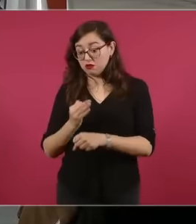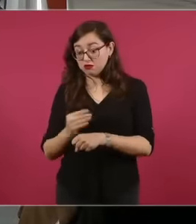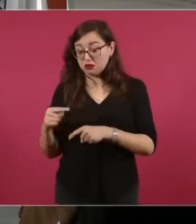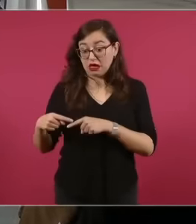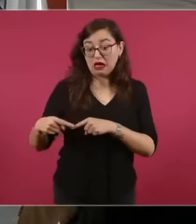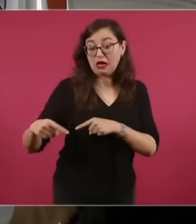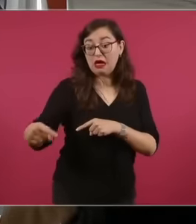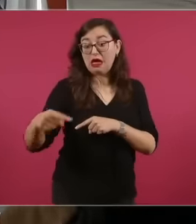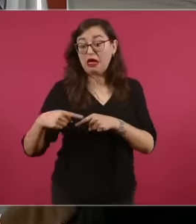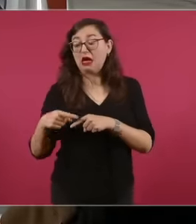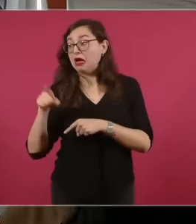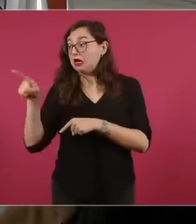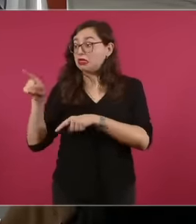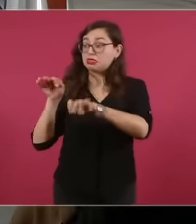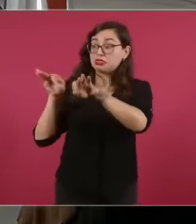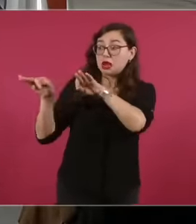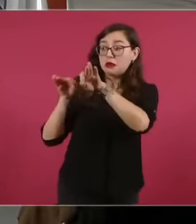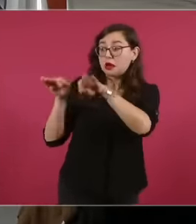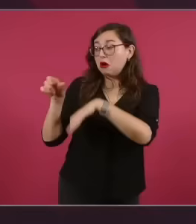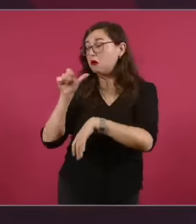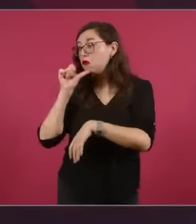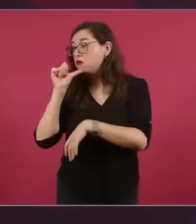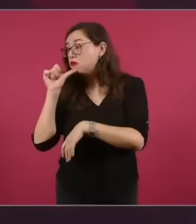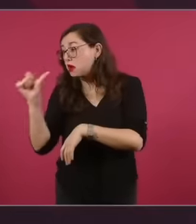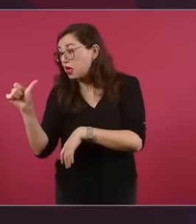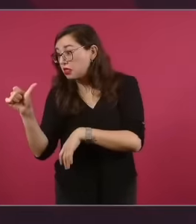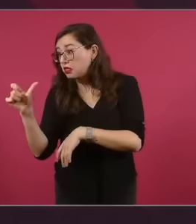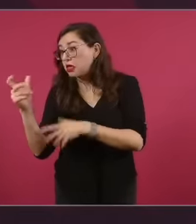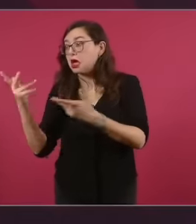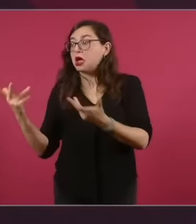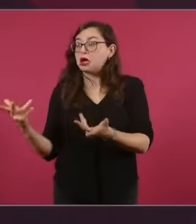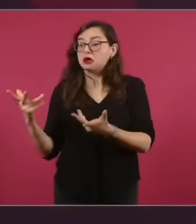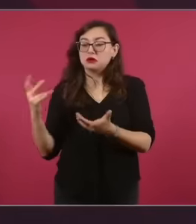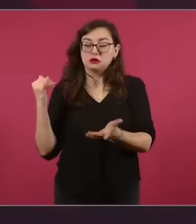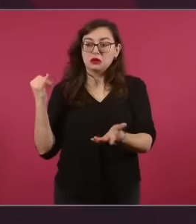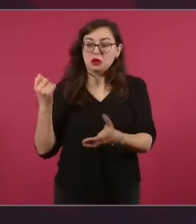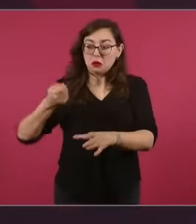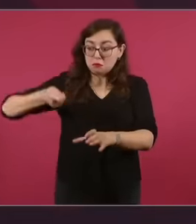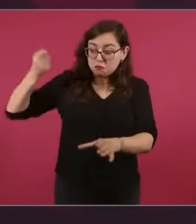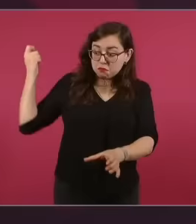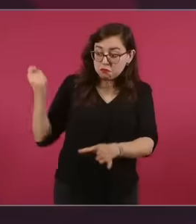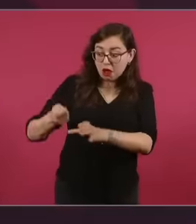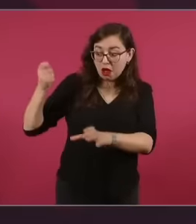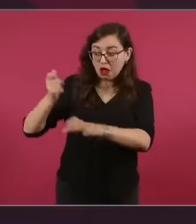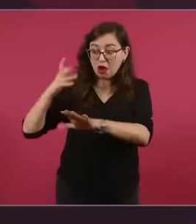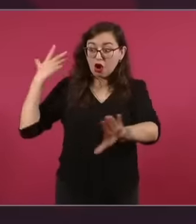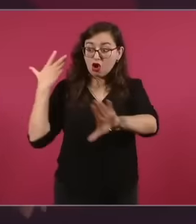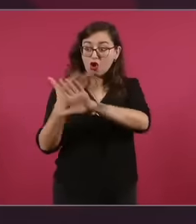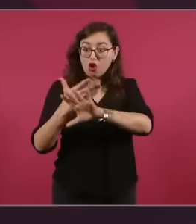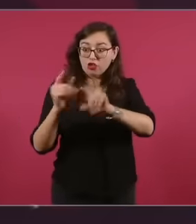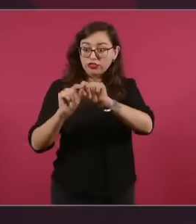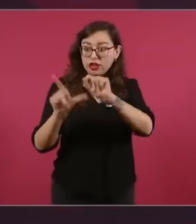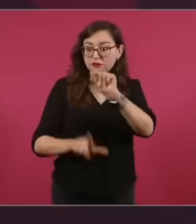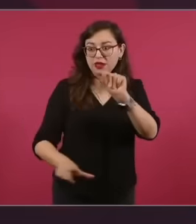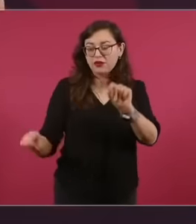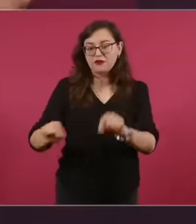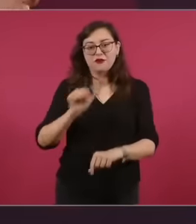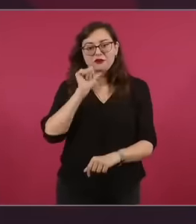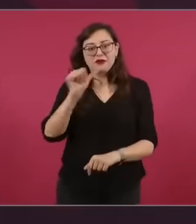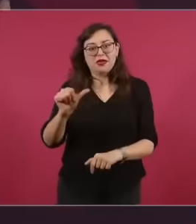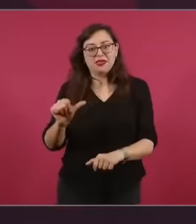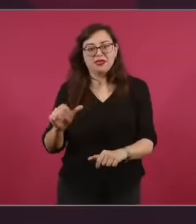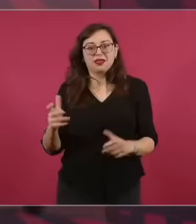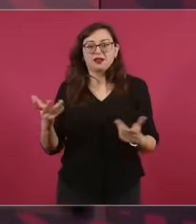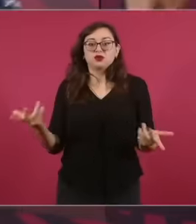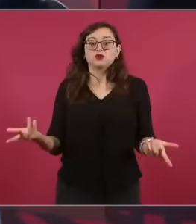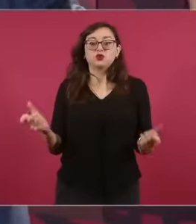a tomar decisiones en contra del pueblo. Y los jueces y los